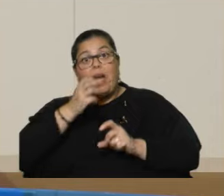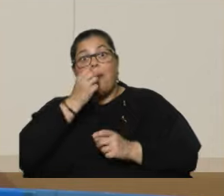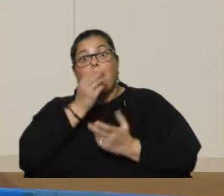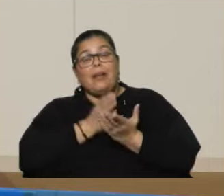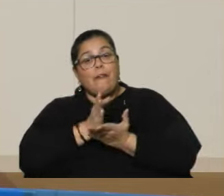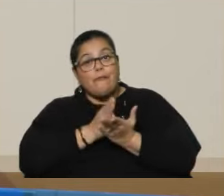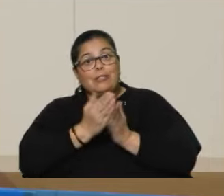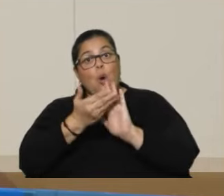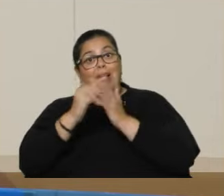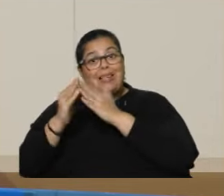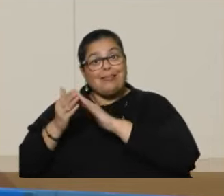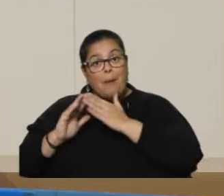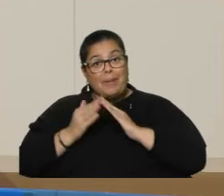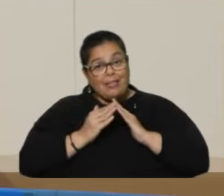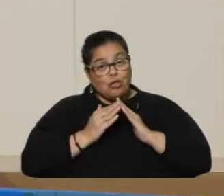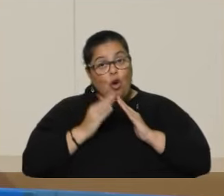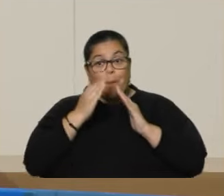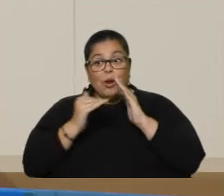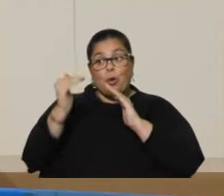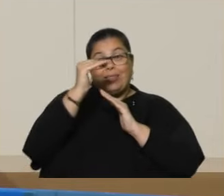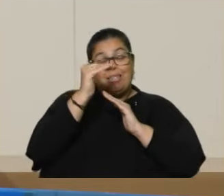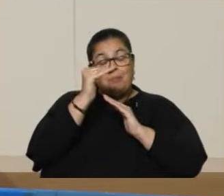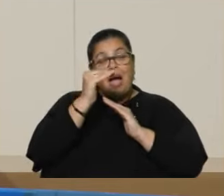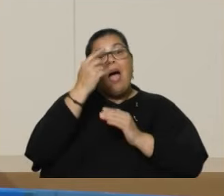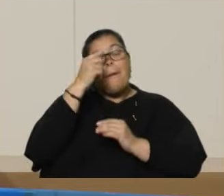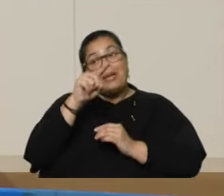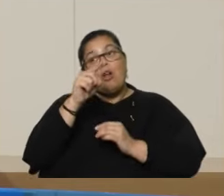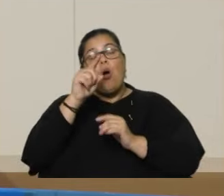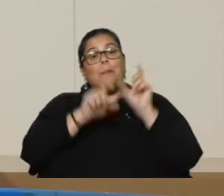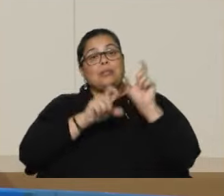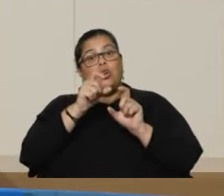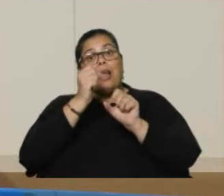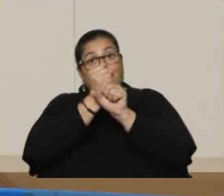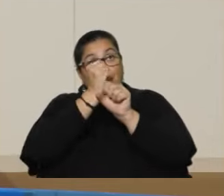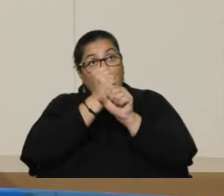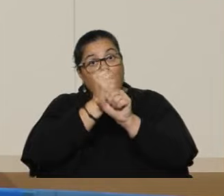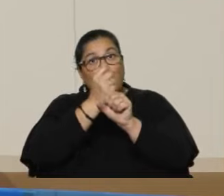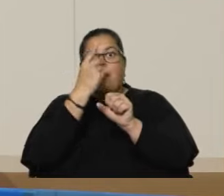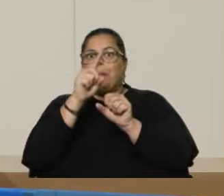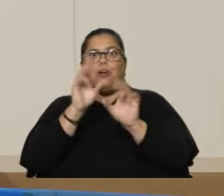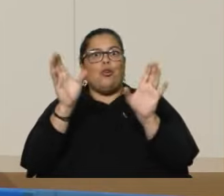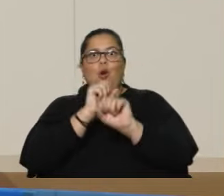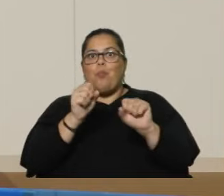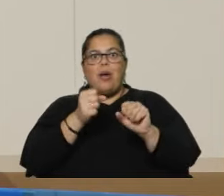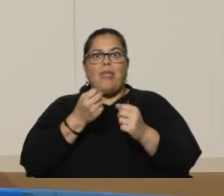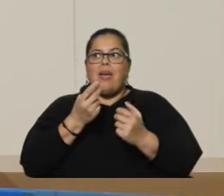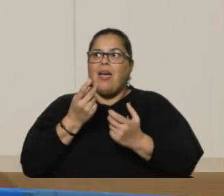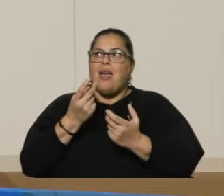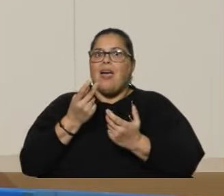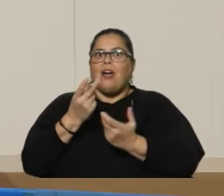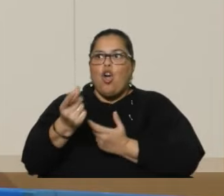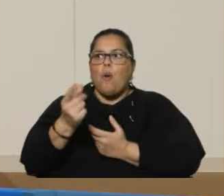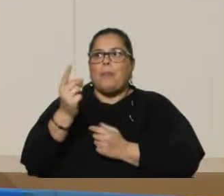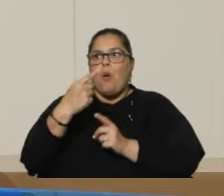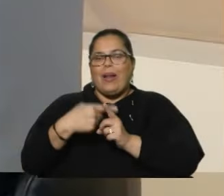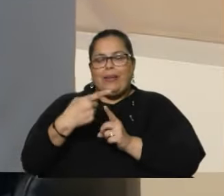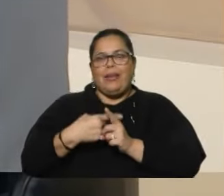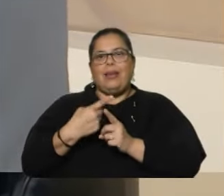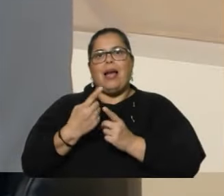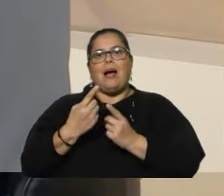asentamiento, pero que claramente personas trabajadoras que no acceden a la vivienda promovida, esa vivienda de interés social que se llamaba originalmente. Van a poner medidas